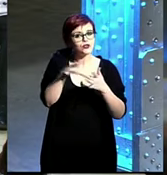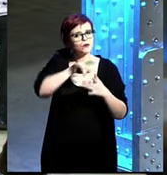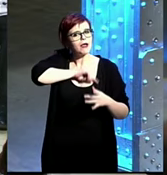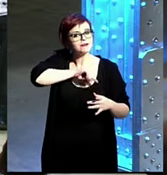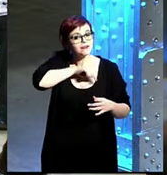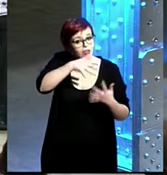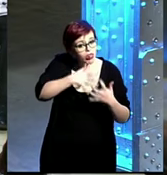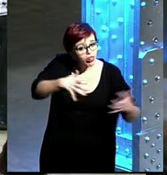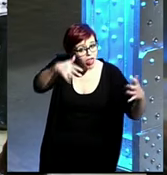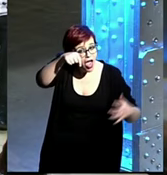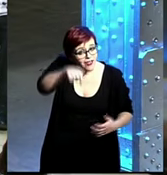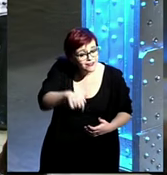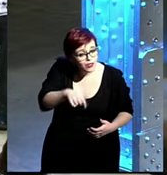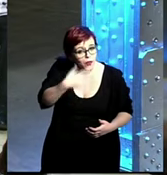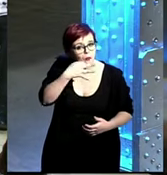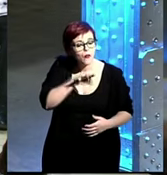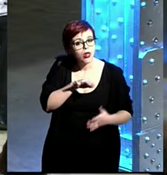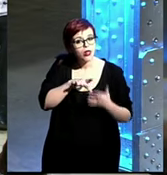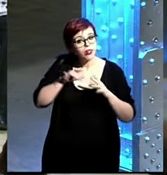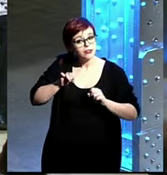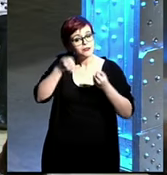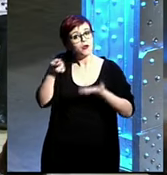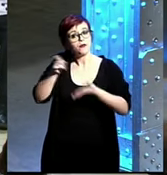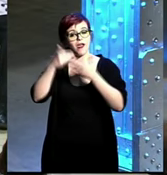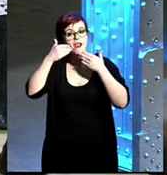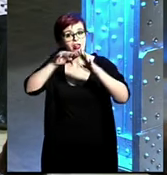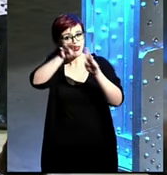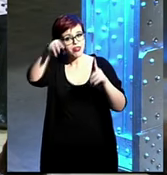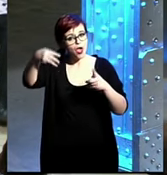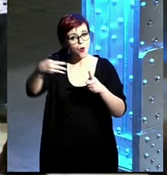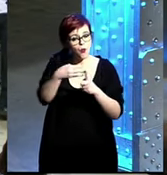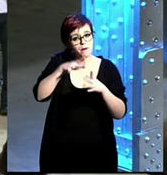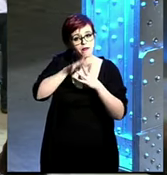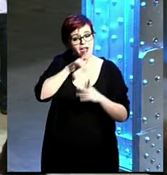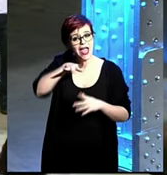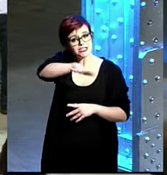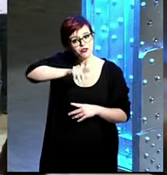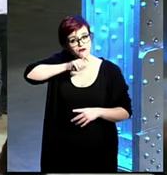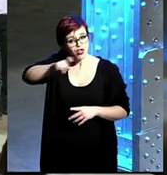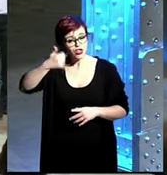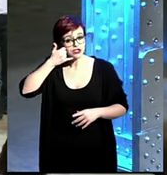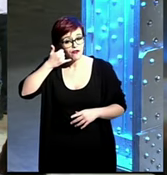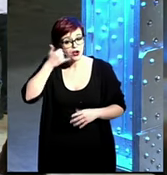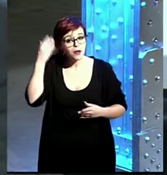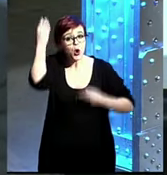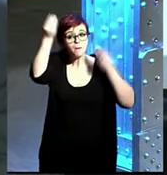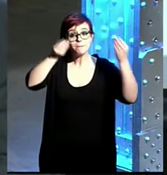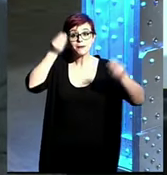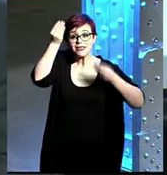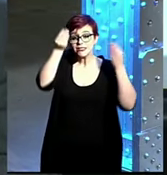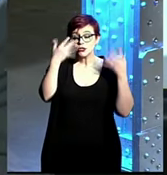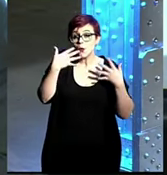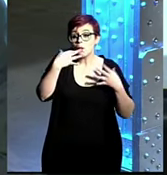aquí, lo vais a poder recuperar a través de la página web del espacio de la Fundación Telefónica, porque creo que